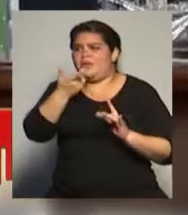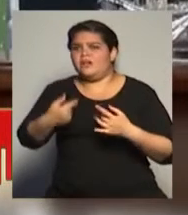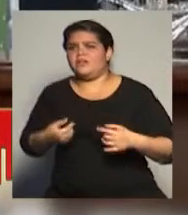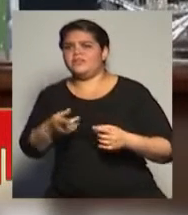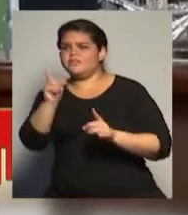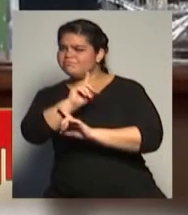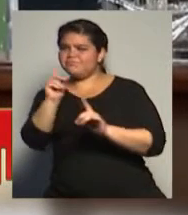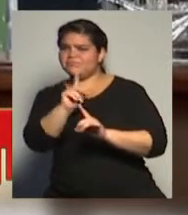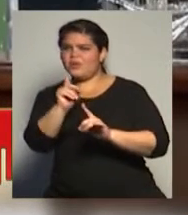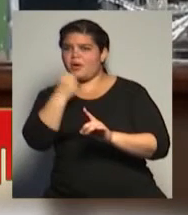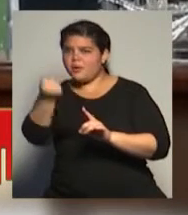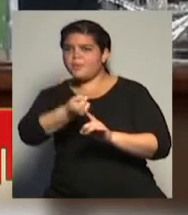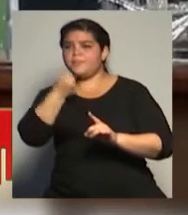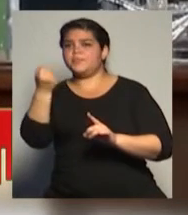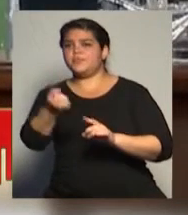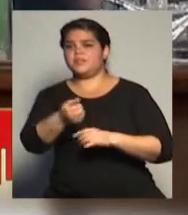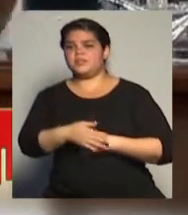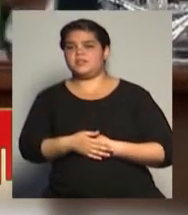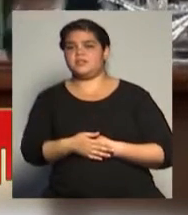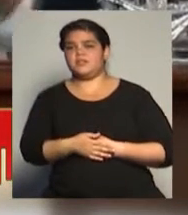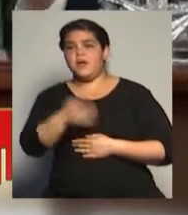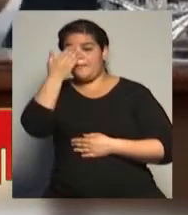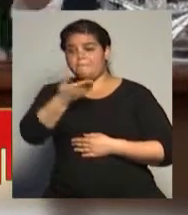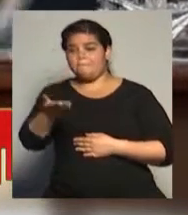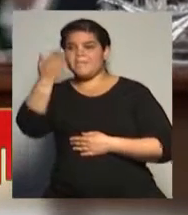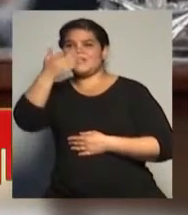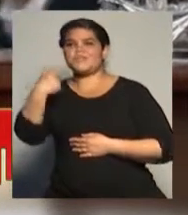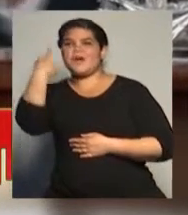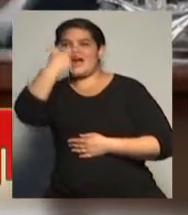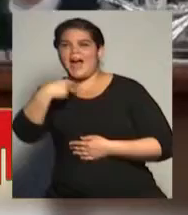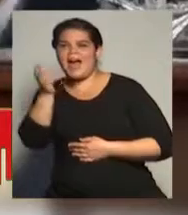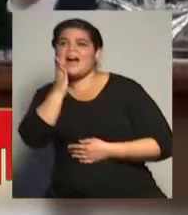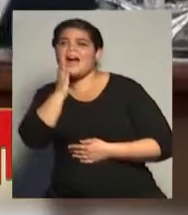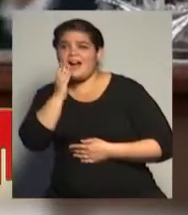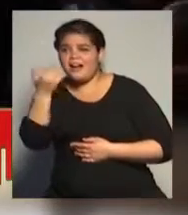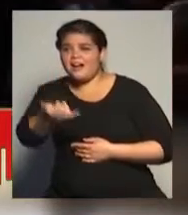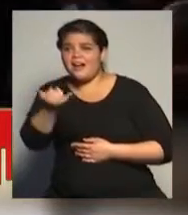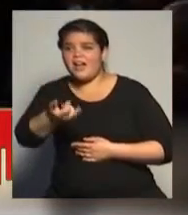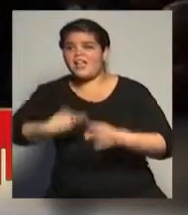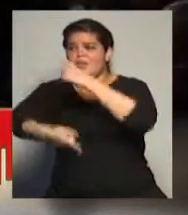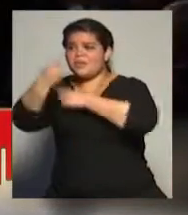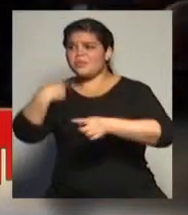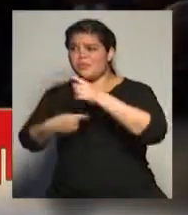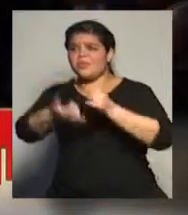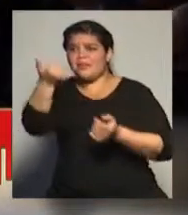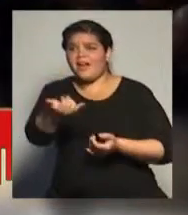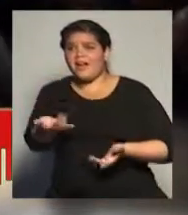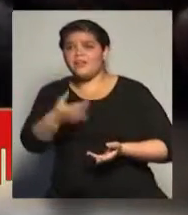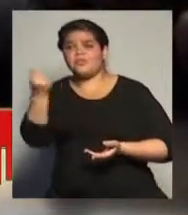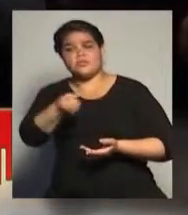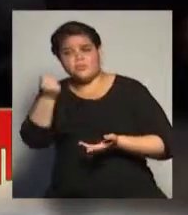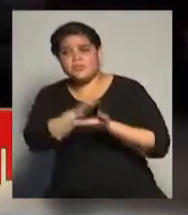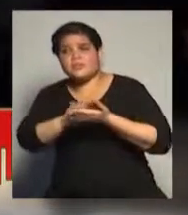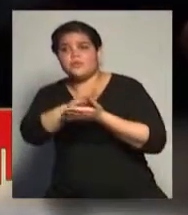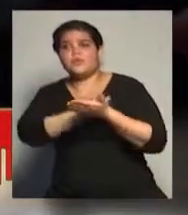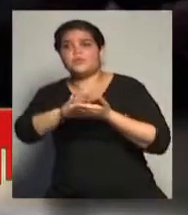porque detrás de esos números hay personas, hay rostros y hay historias que hay que escuchar y que hay que buscar solución a